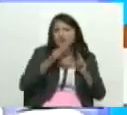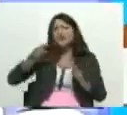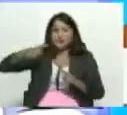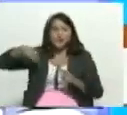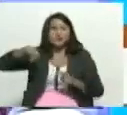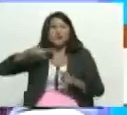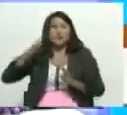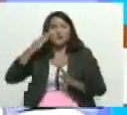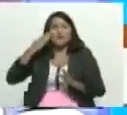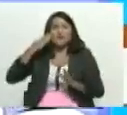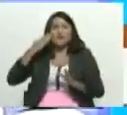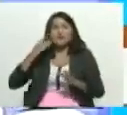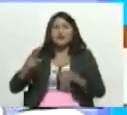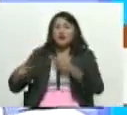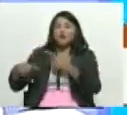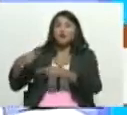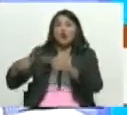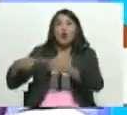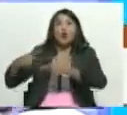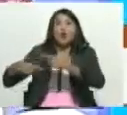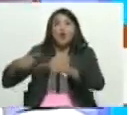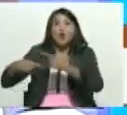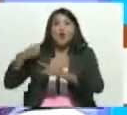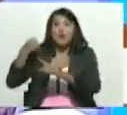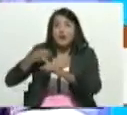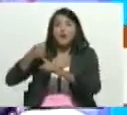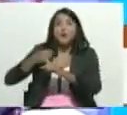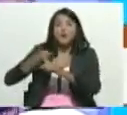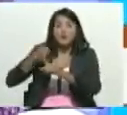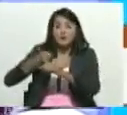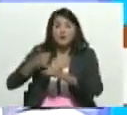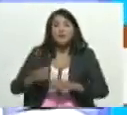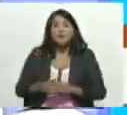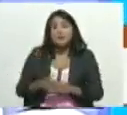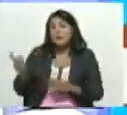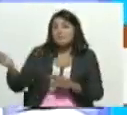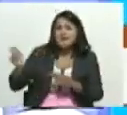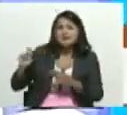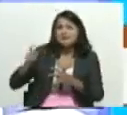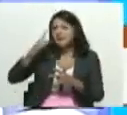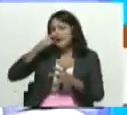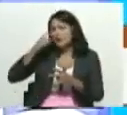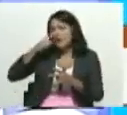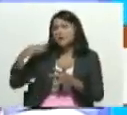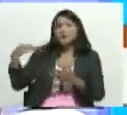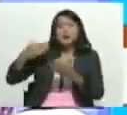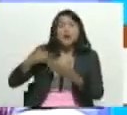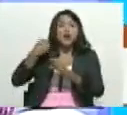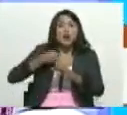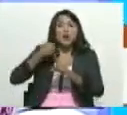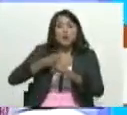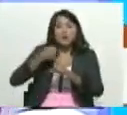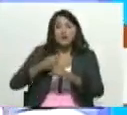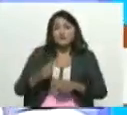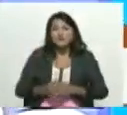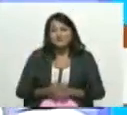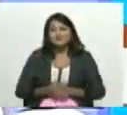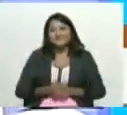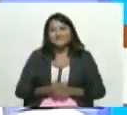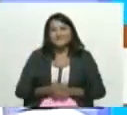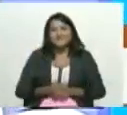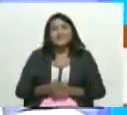que todos los días hay luchas todos los días todos los meses y años Estas son las luchas que hacen que la sociedad